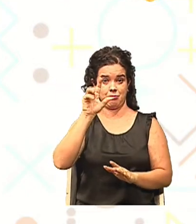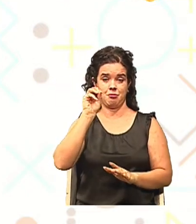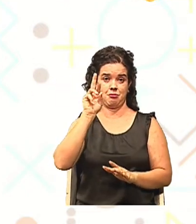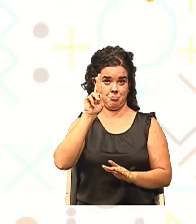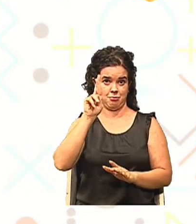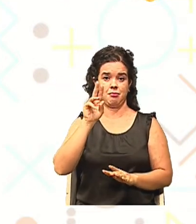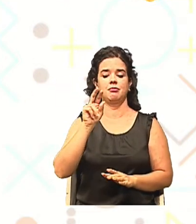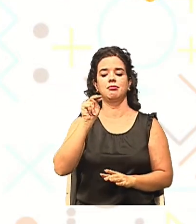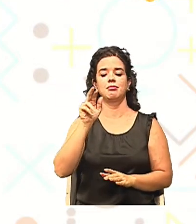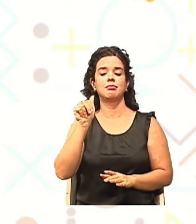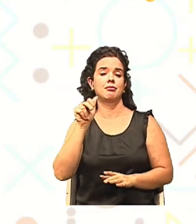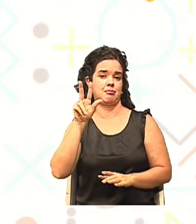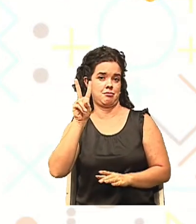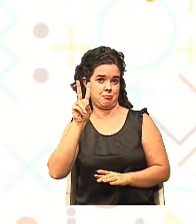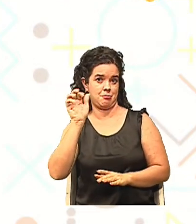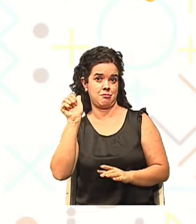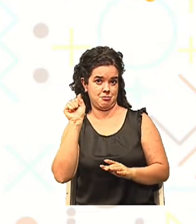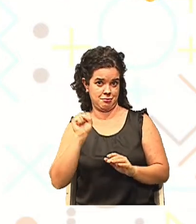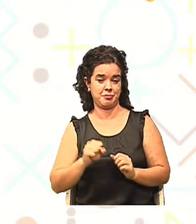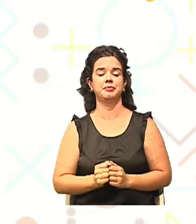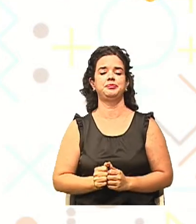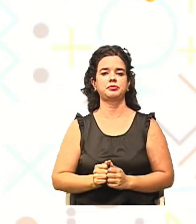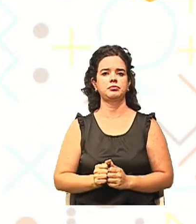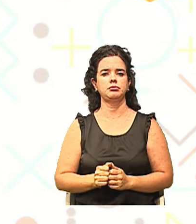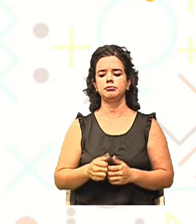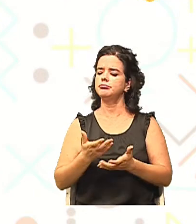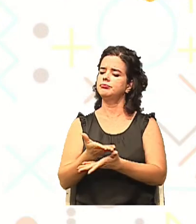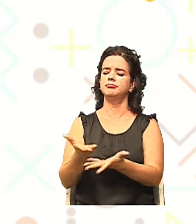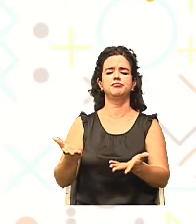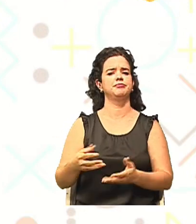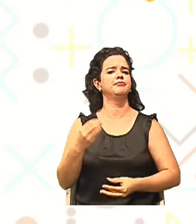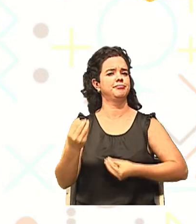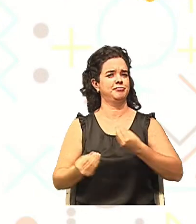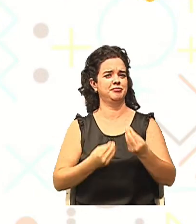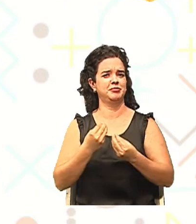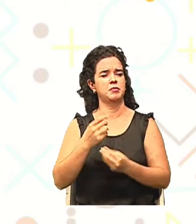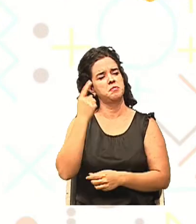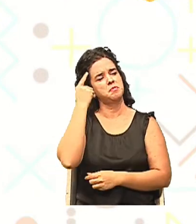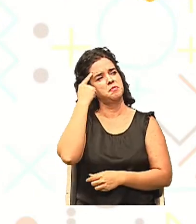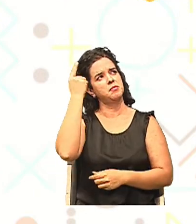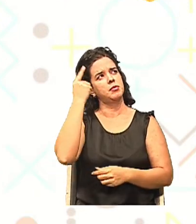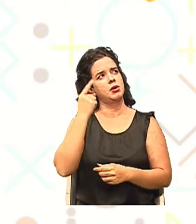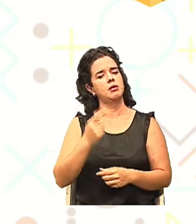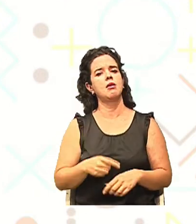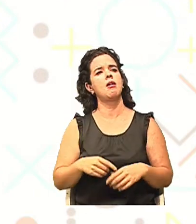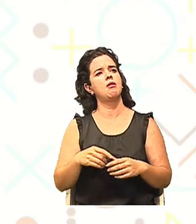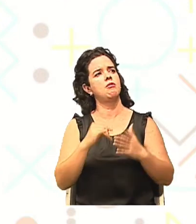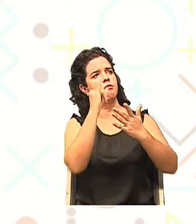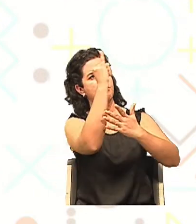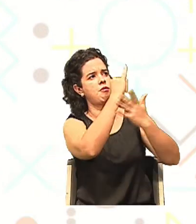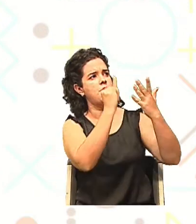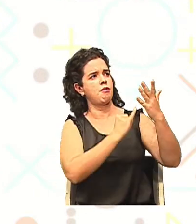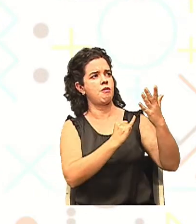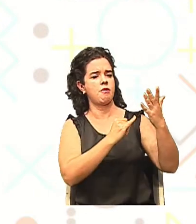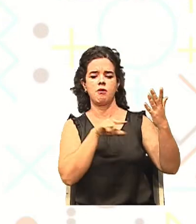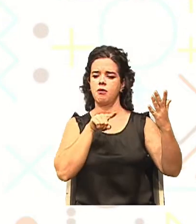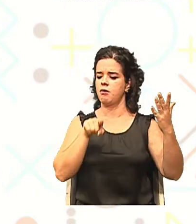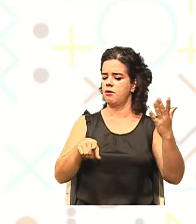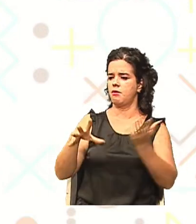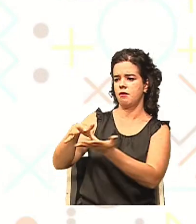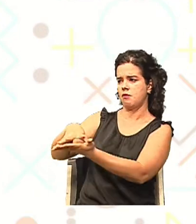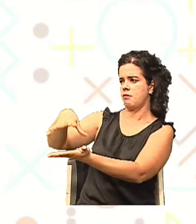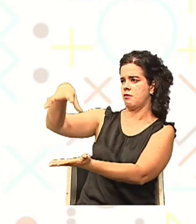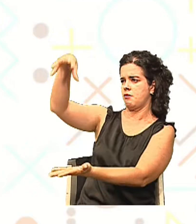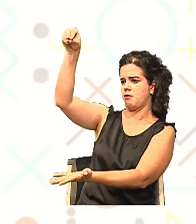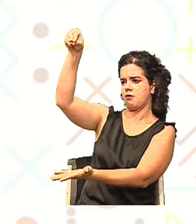¿Cuál fue la propuesta? La propuesta fue buscar una figura de la Torre